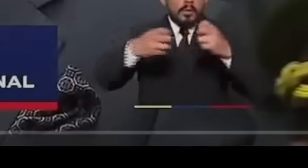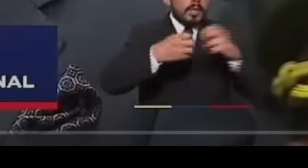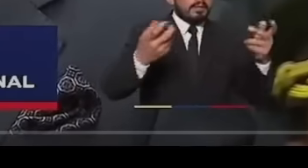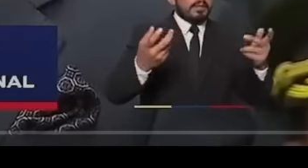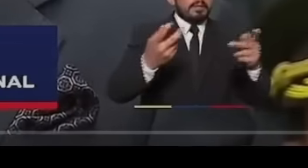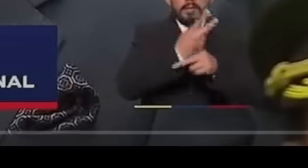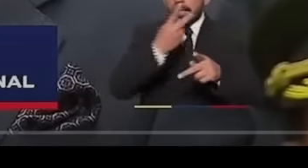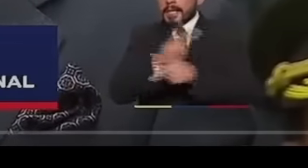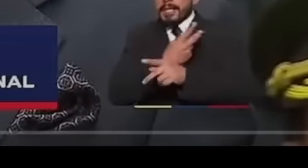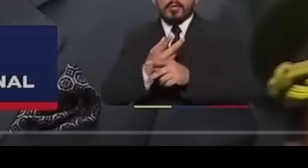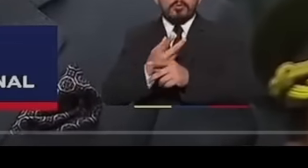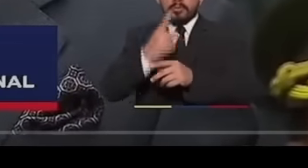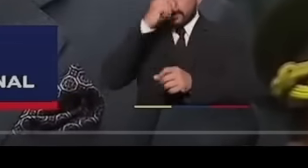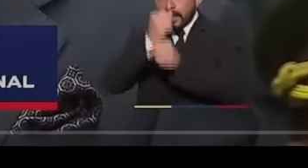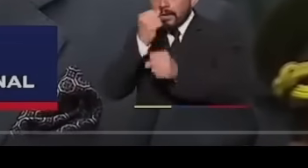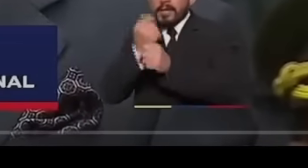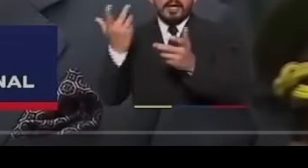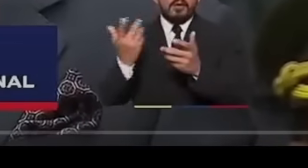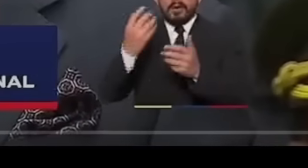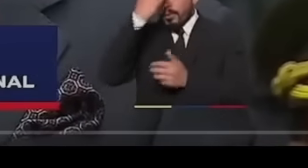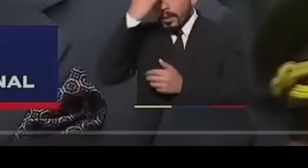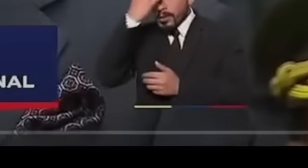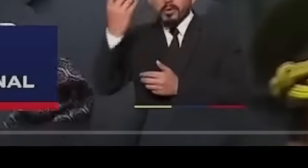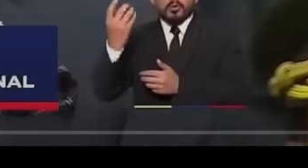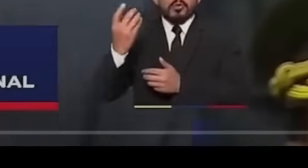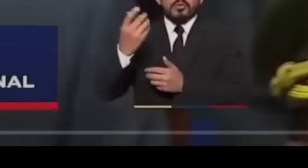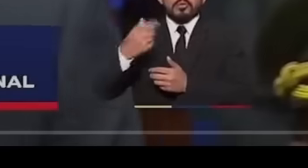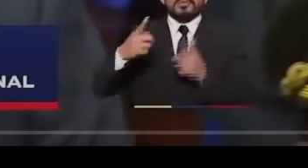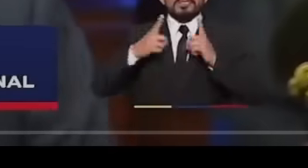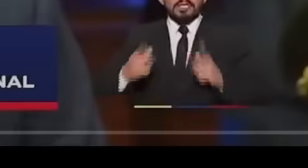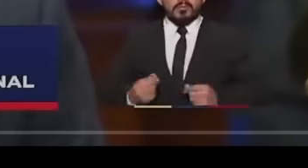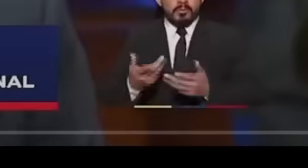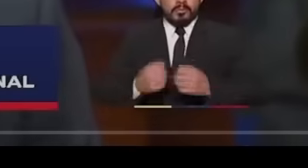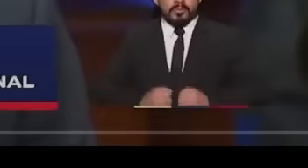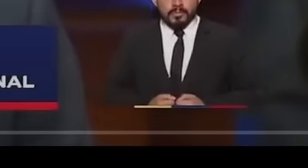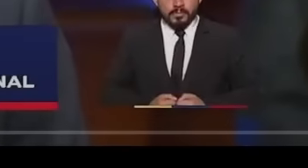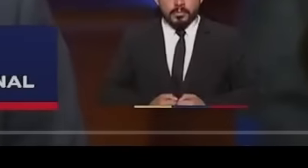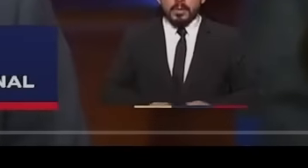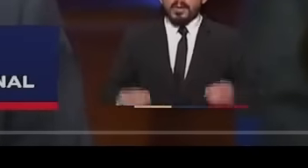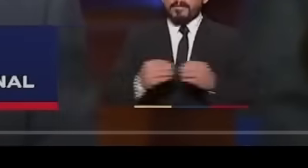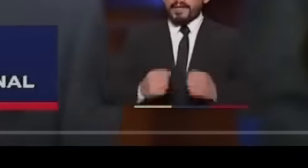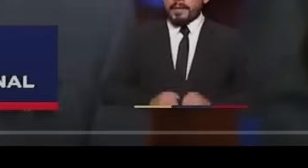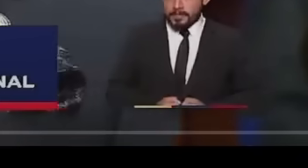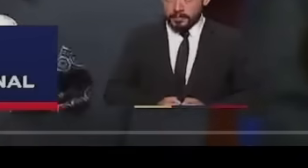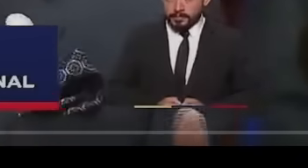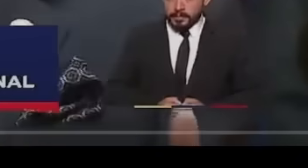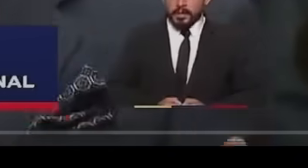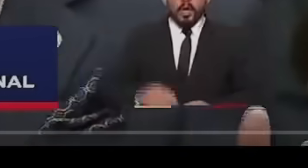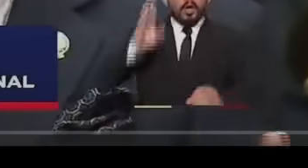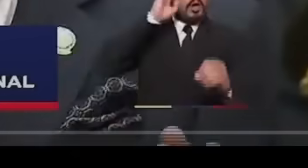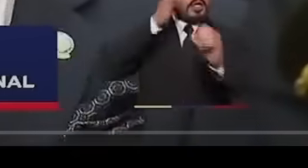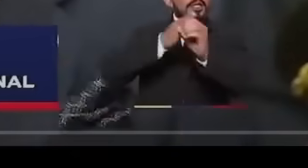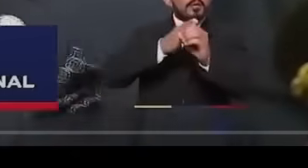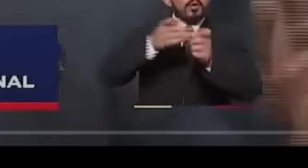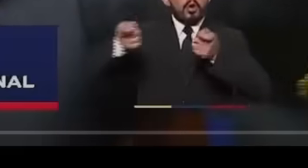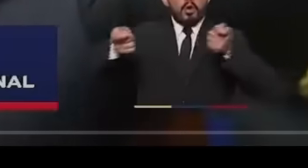salud, empleo, educación, entre otros. Los primeros resultados hacia la tan anhelada